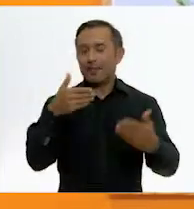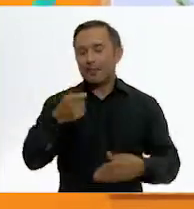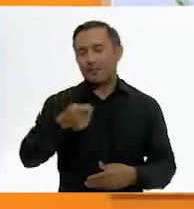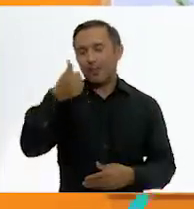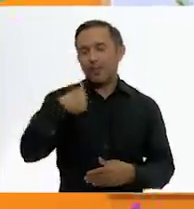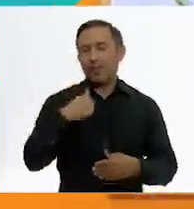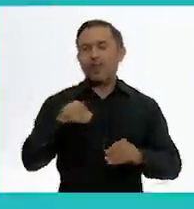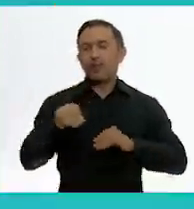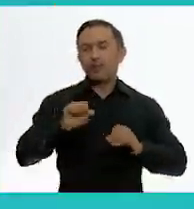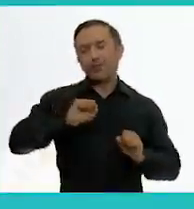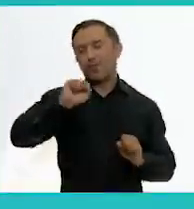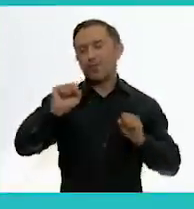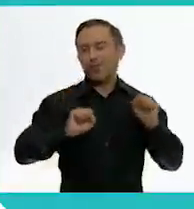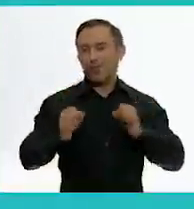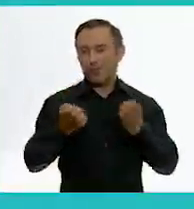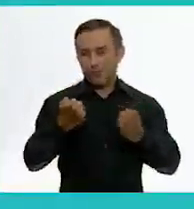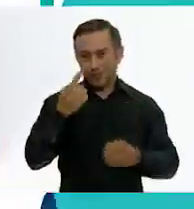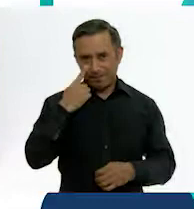poco